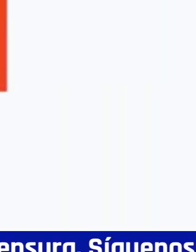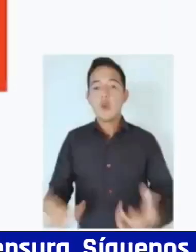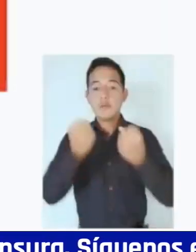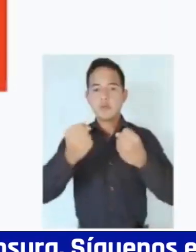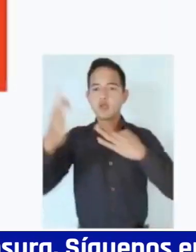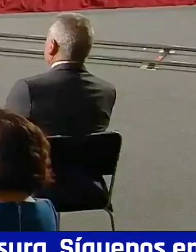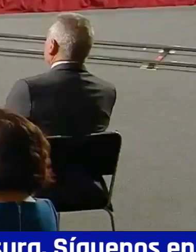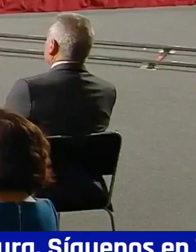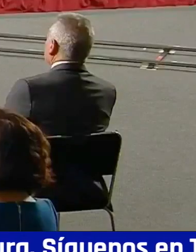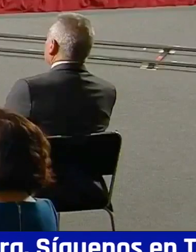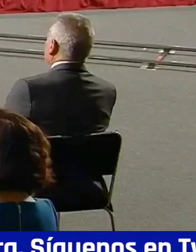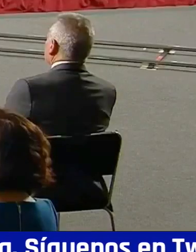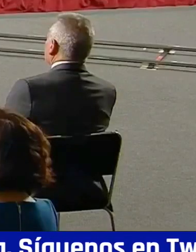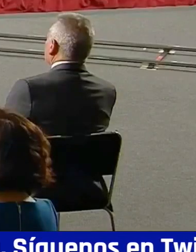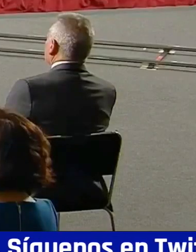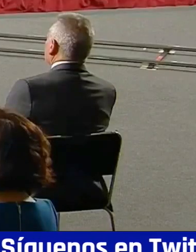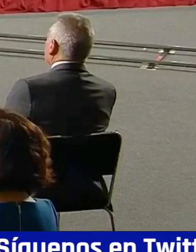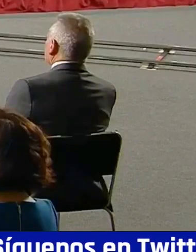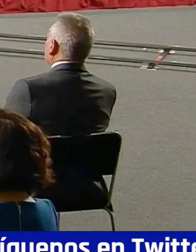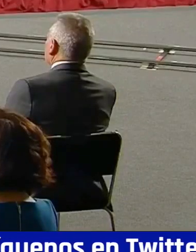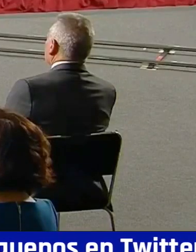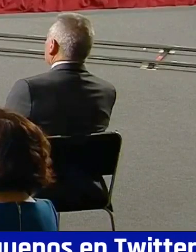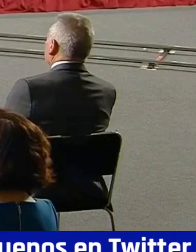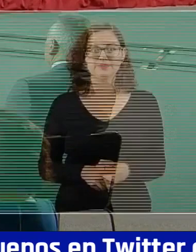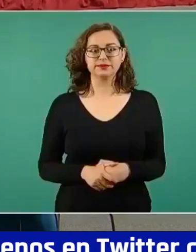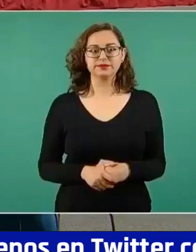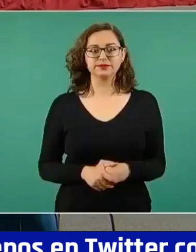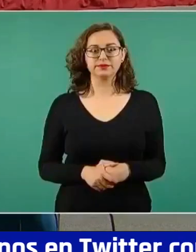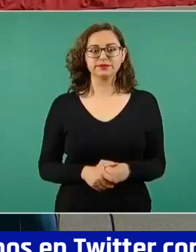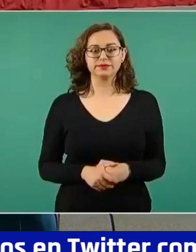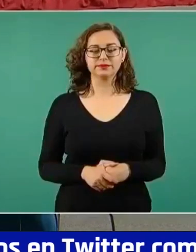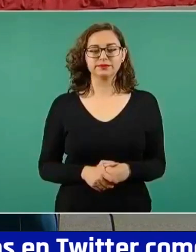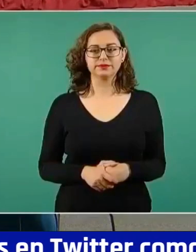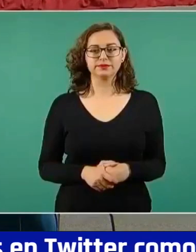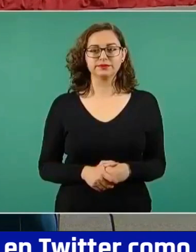Todos somos Cruz Roja Mexicana.